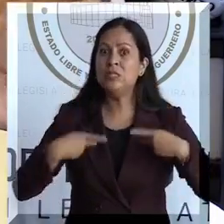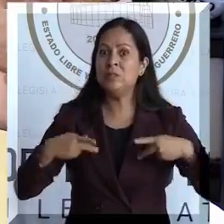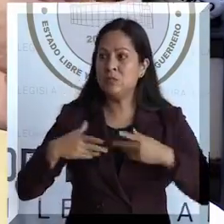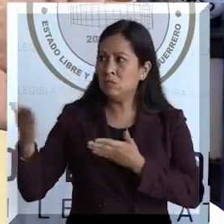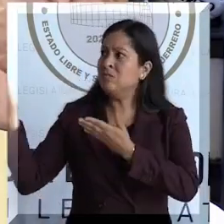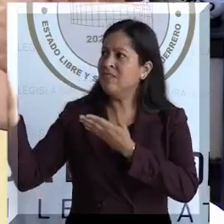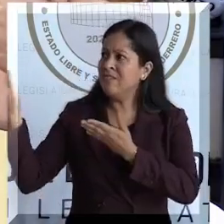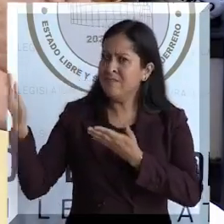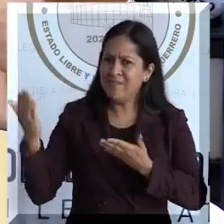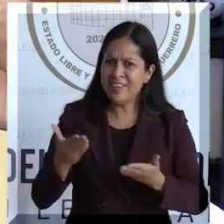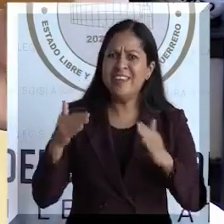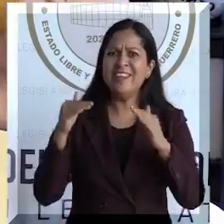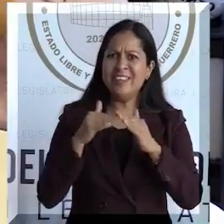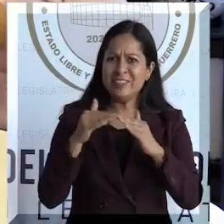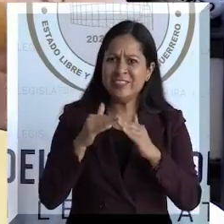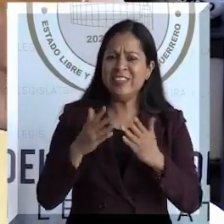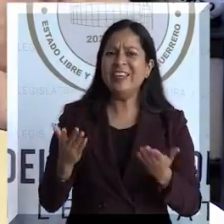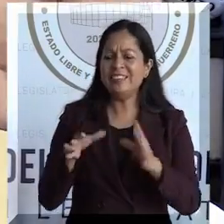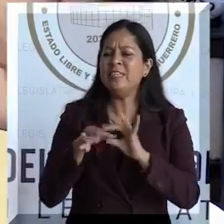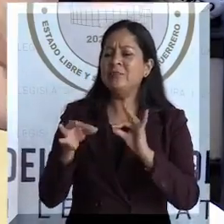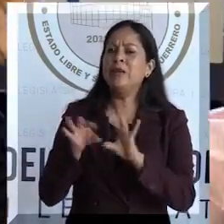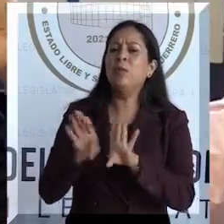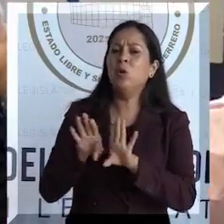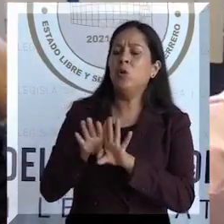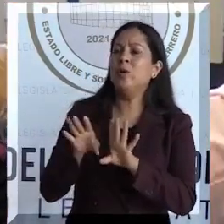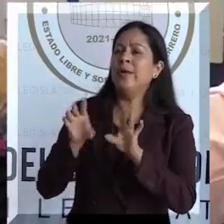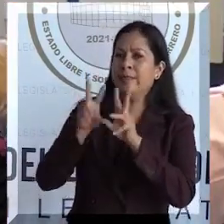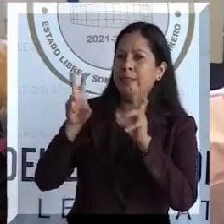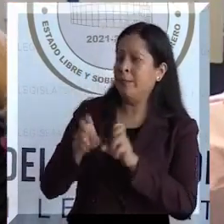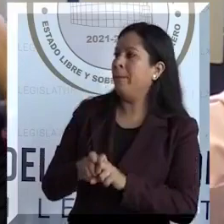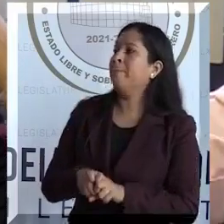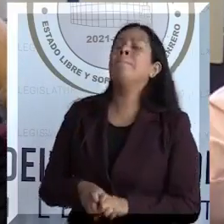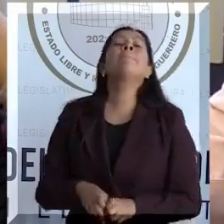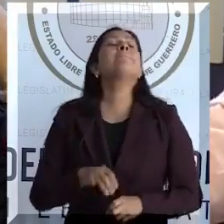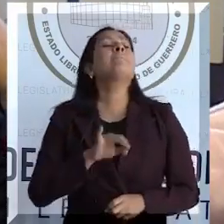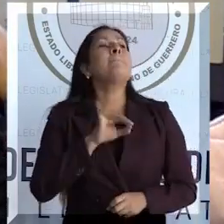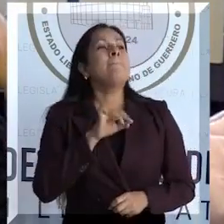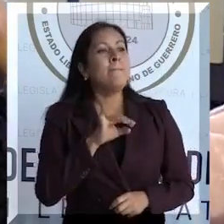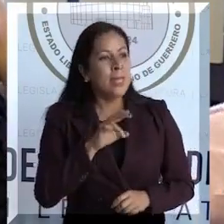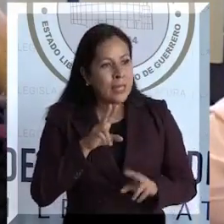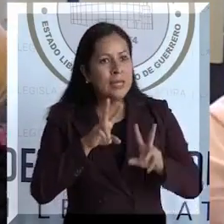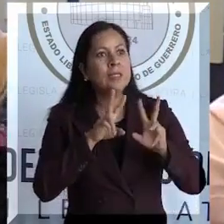casa. Hablar un poco de este tema, diputado. Pues sí, mira, es un tema,